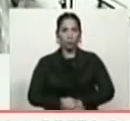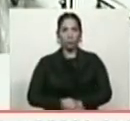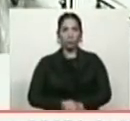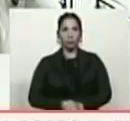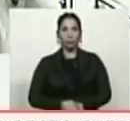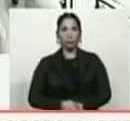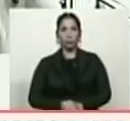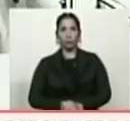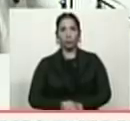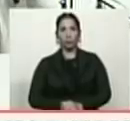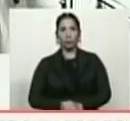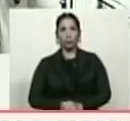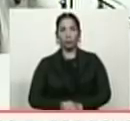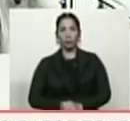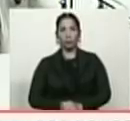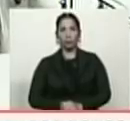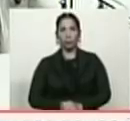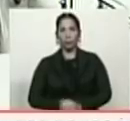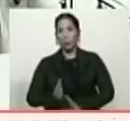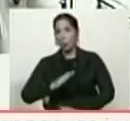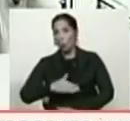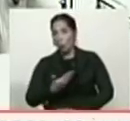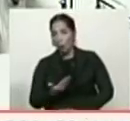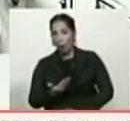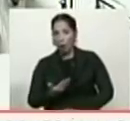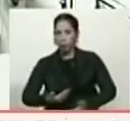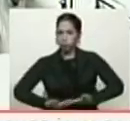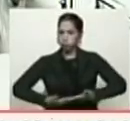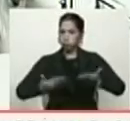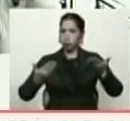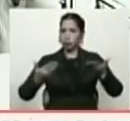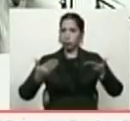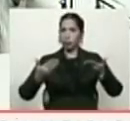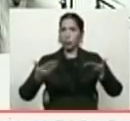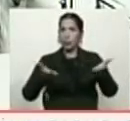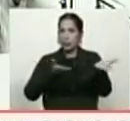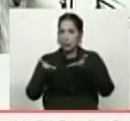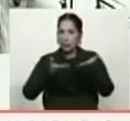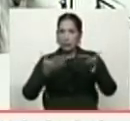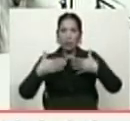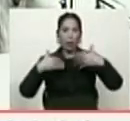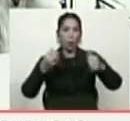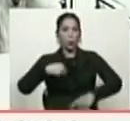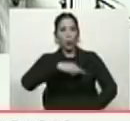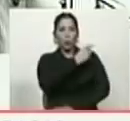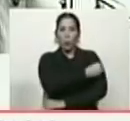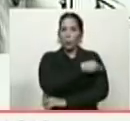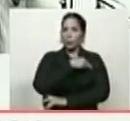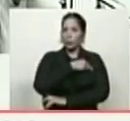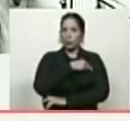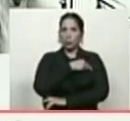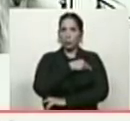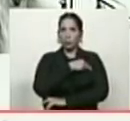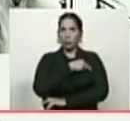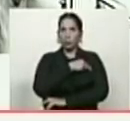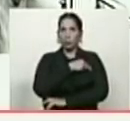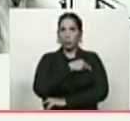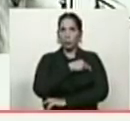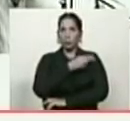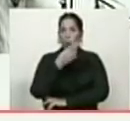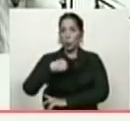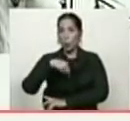que se puedan prestar servicios de salud en nuestros hospitales, en nuestros centros de